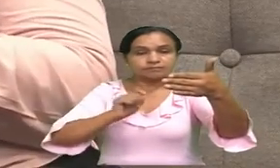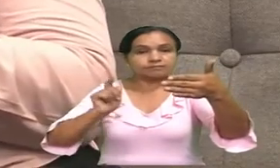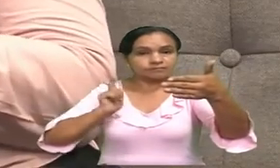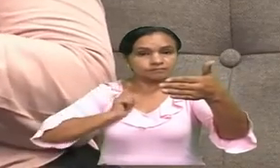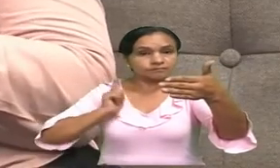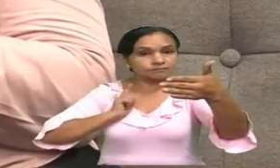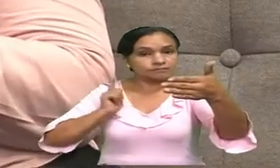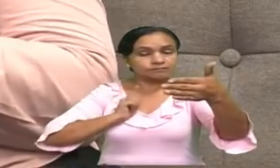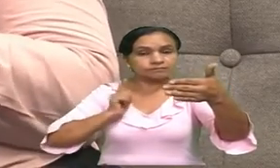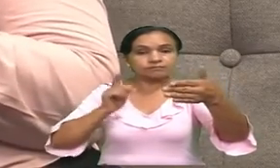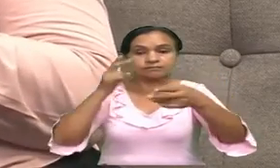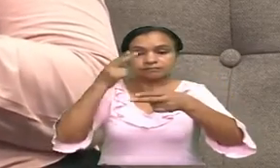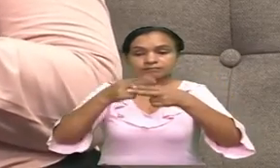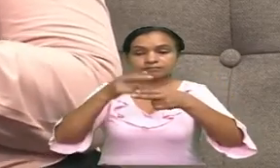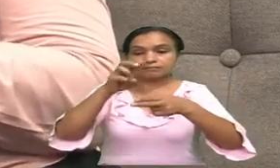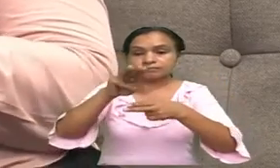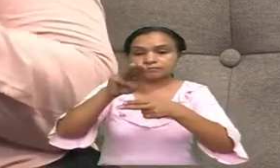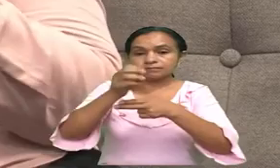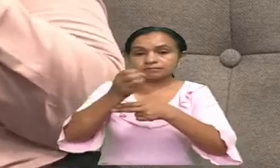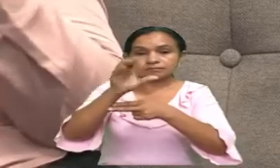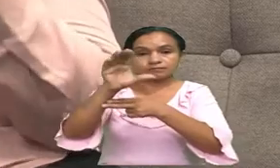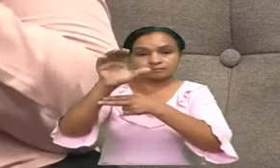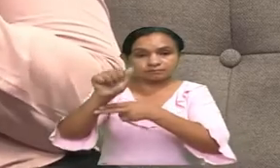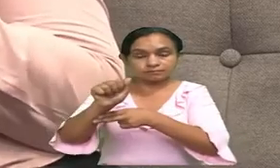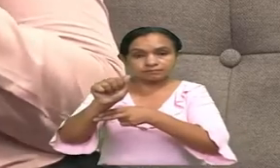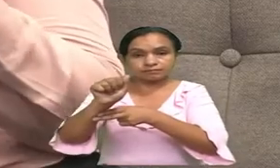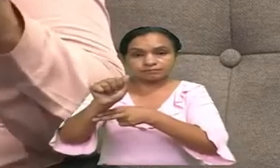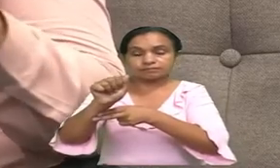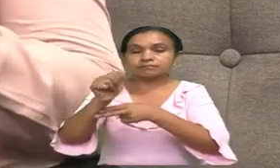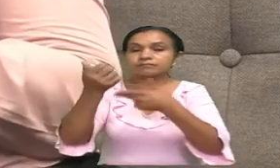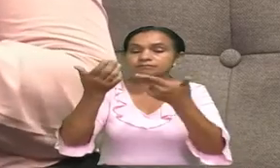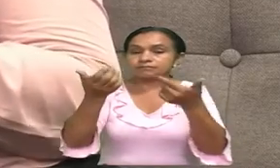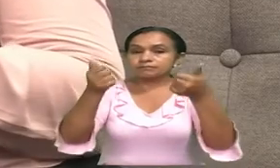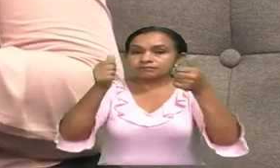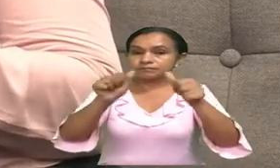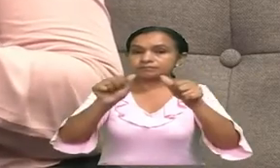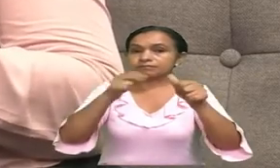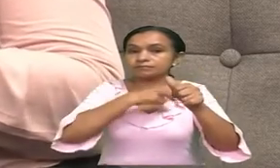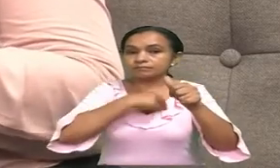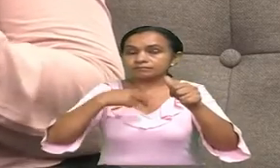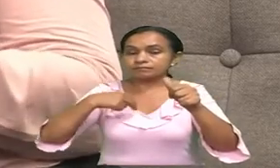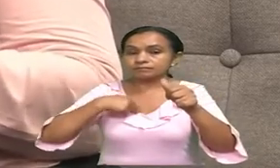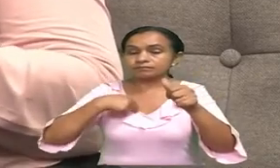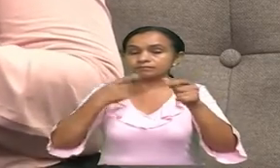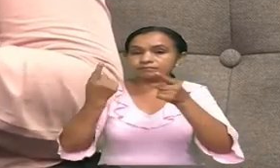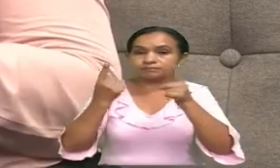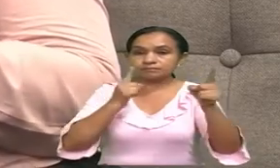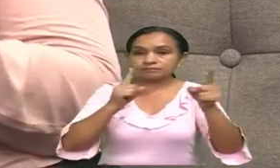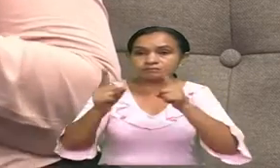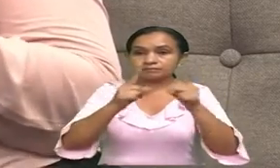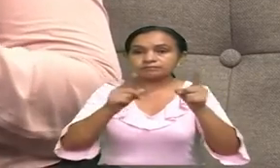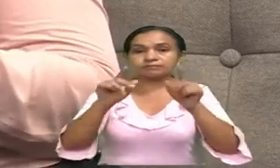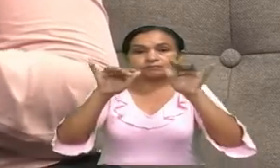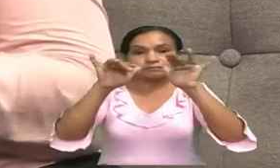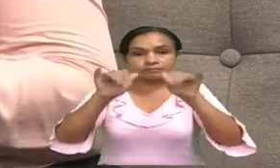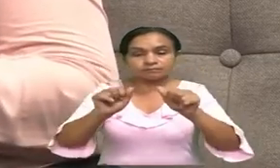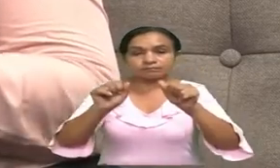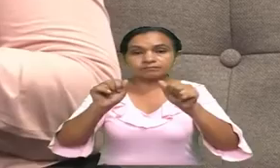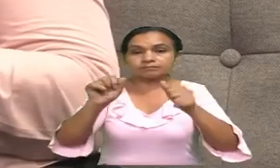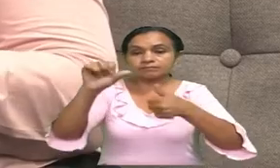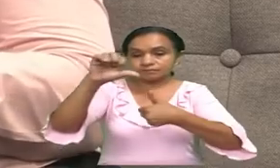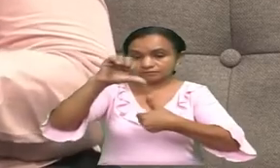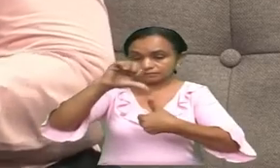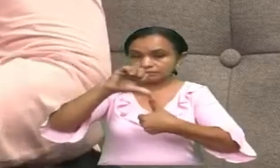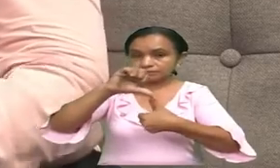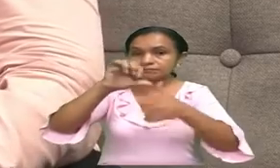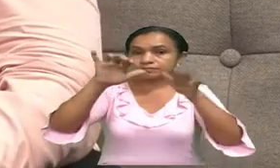de que se llama MESESCA, que okay. Es el sistema de cualificaciones de competencia. O sea, ya está definido a nivel de